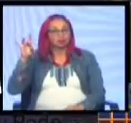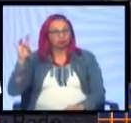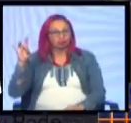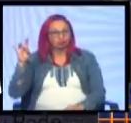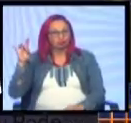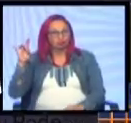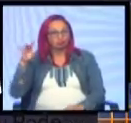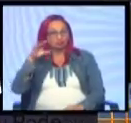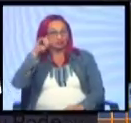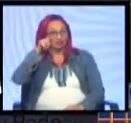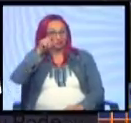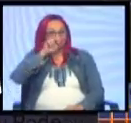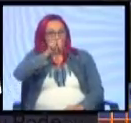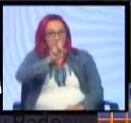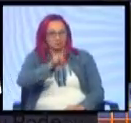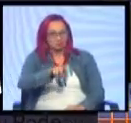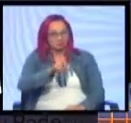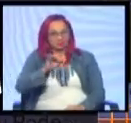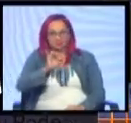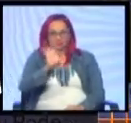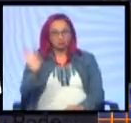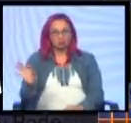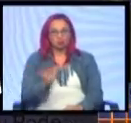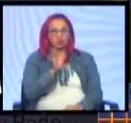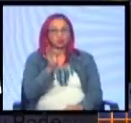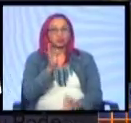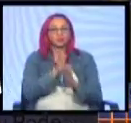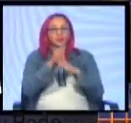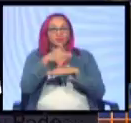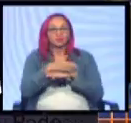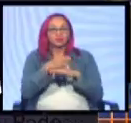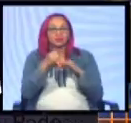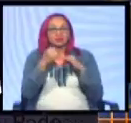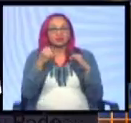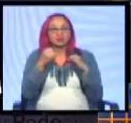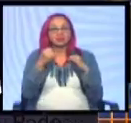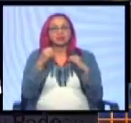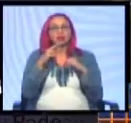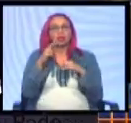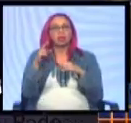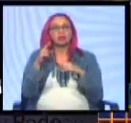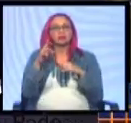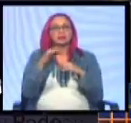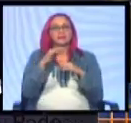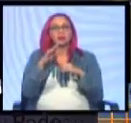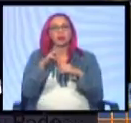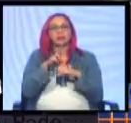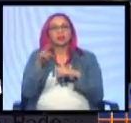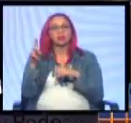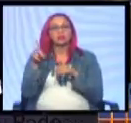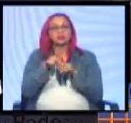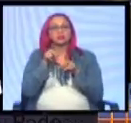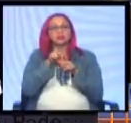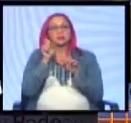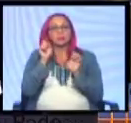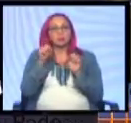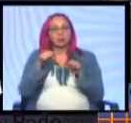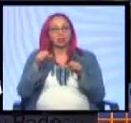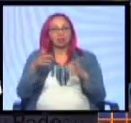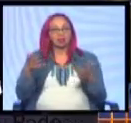905-398-7288 y hacer sus preguntas de igual manera a través de la página del Facebook de Sin Rodeos Extra TV 42, que usted